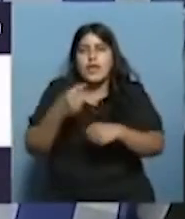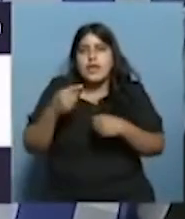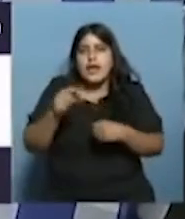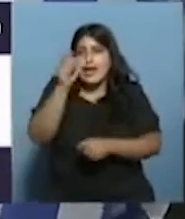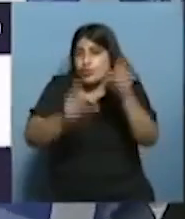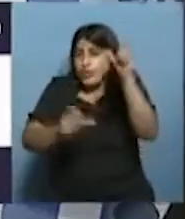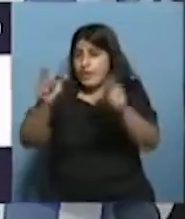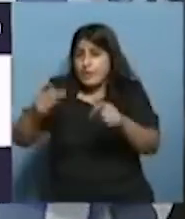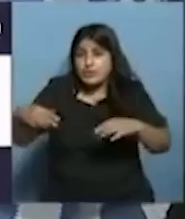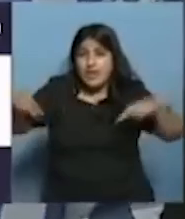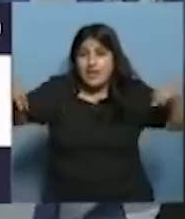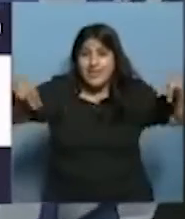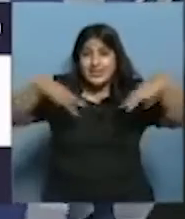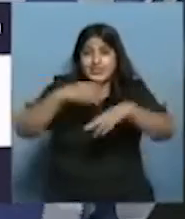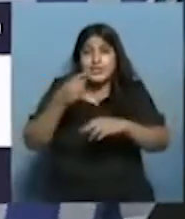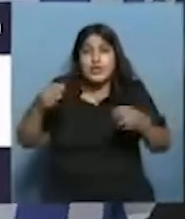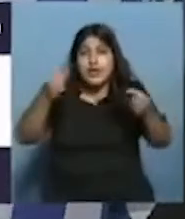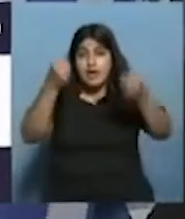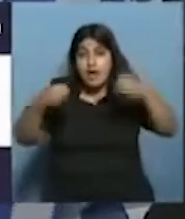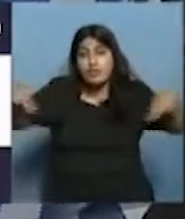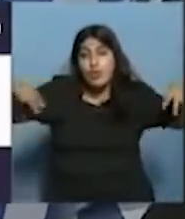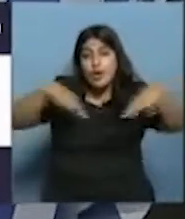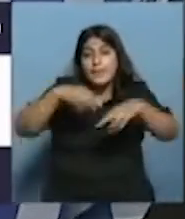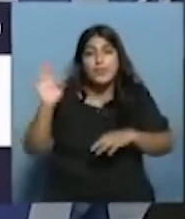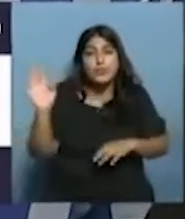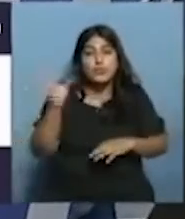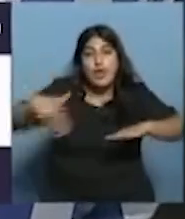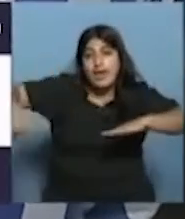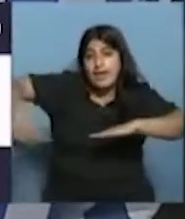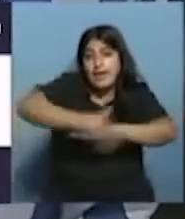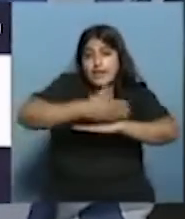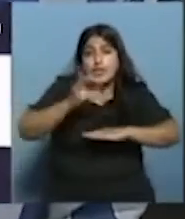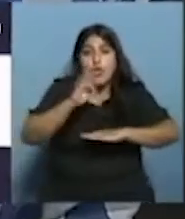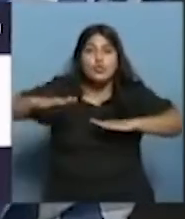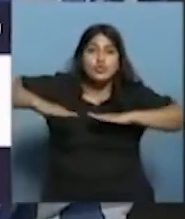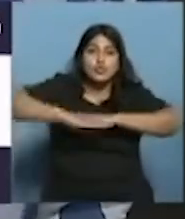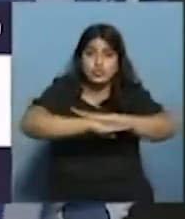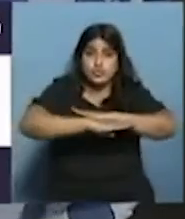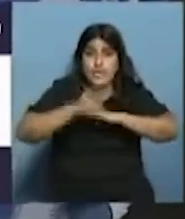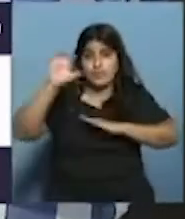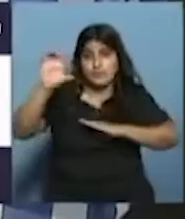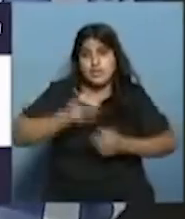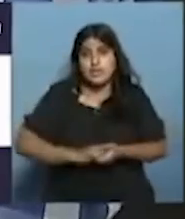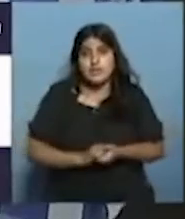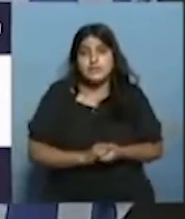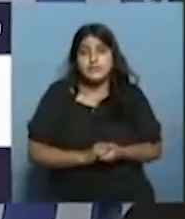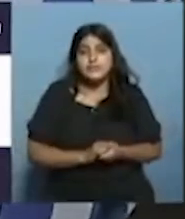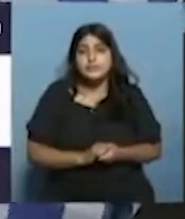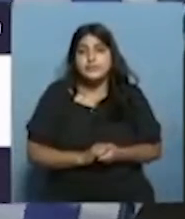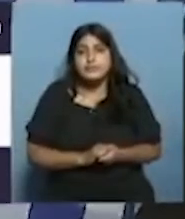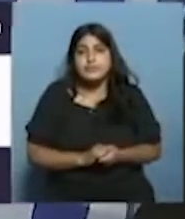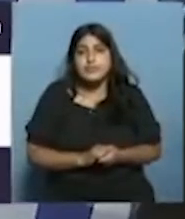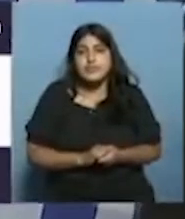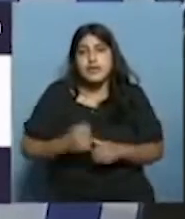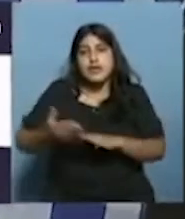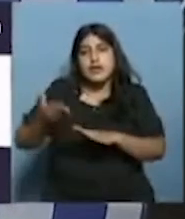y provinciales. Por otra parte, ¿se va a poder ingresar con los vehículos a los pueblos, a tilcar? Años anteriores esto no estaba permitido. Bueno, eso